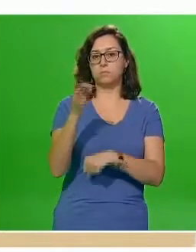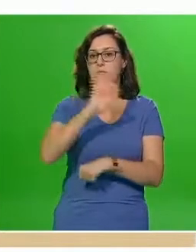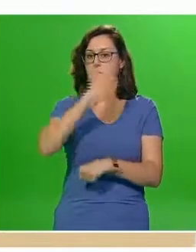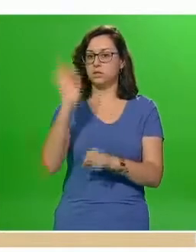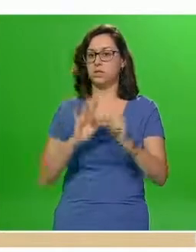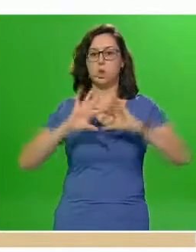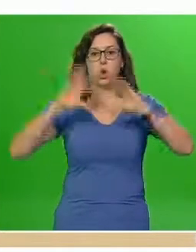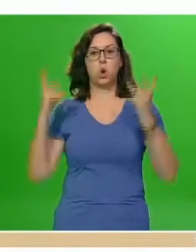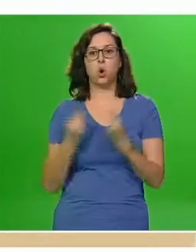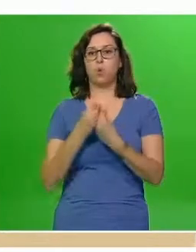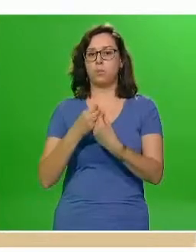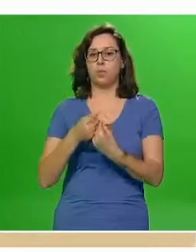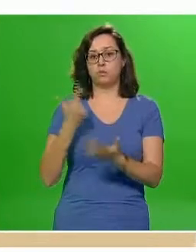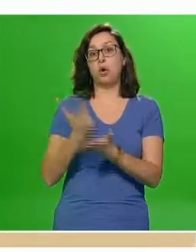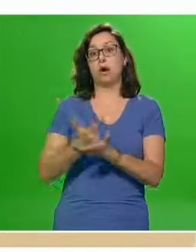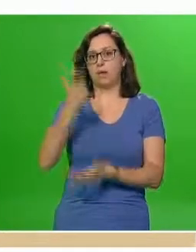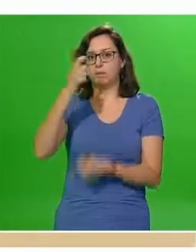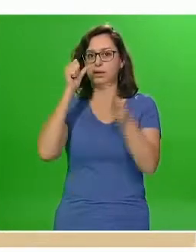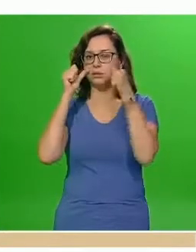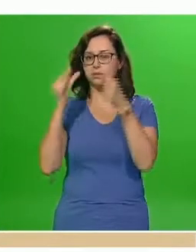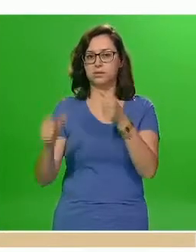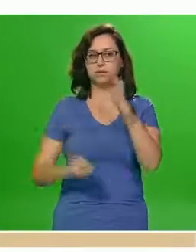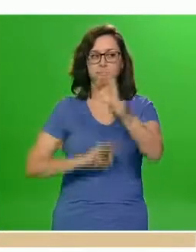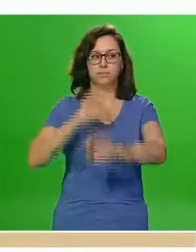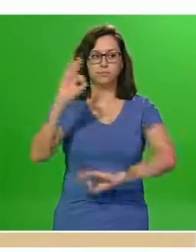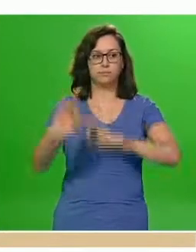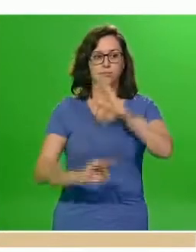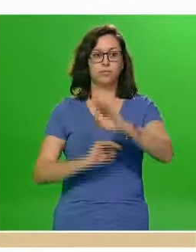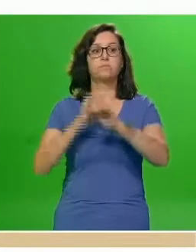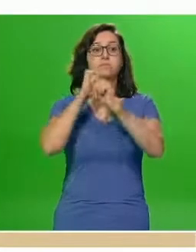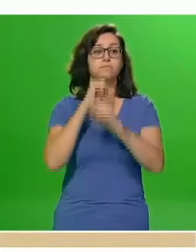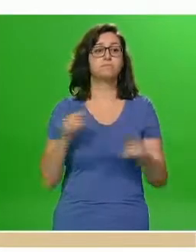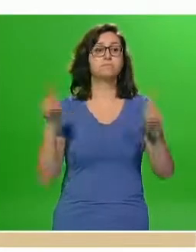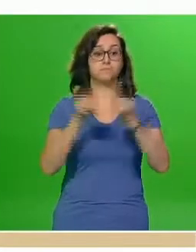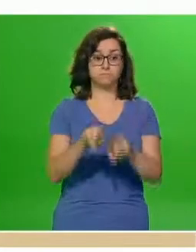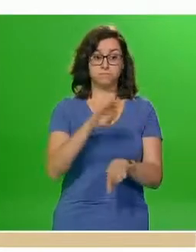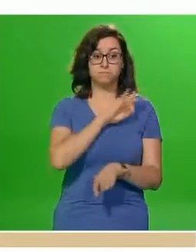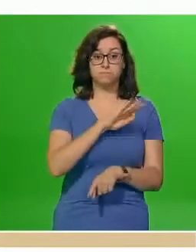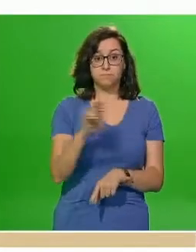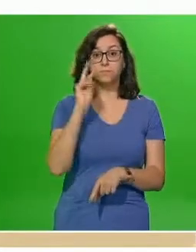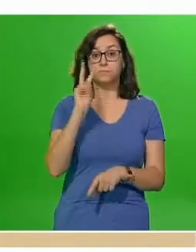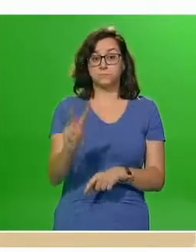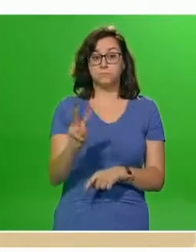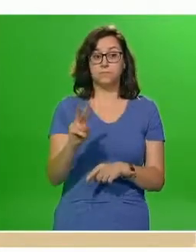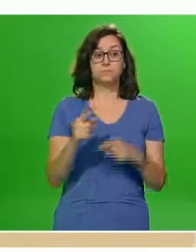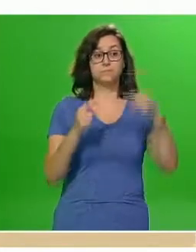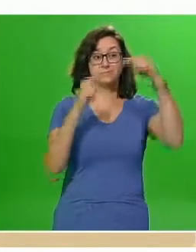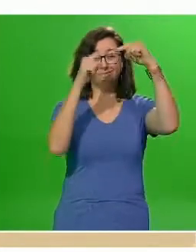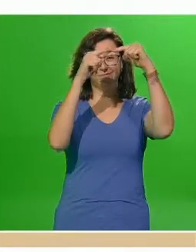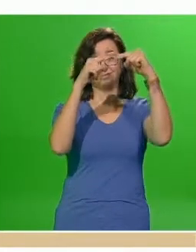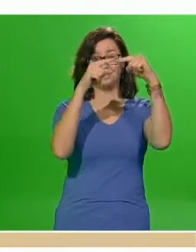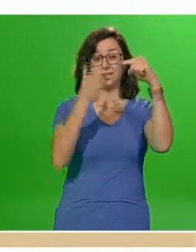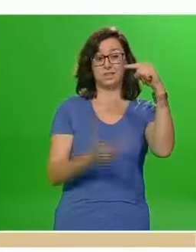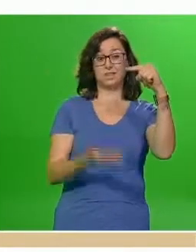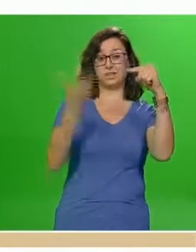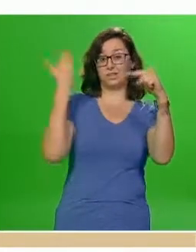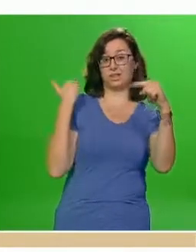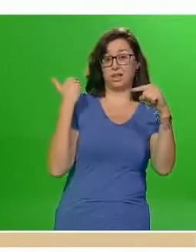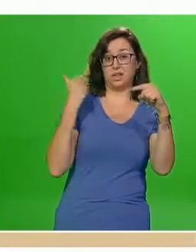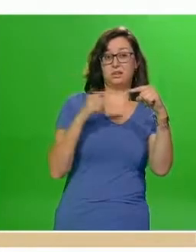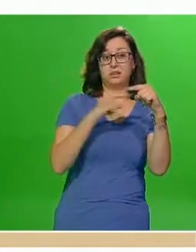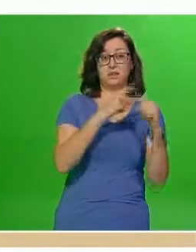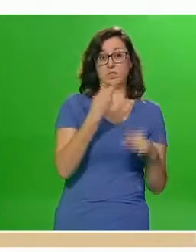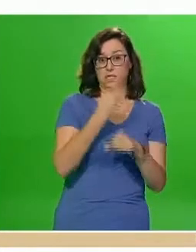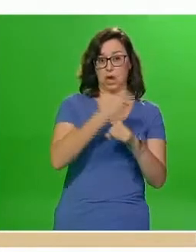equipamiento para atender pacientes graves, y reflejamos también este descenso desde el punto más alto que tuvimos en la segunda